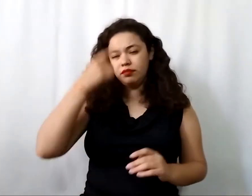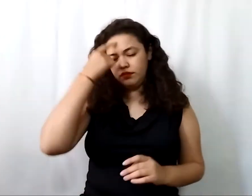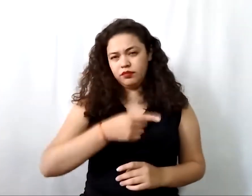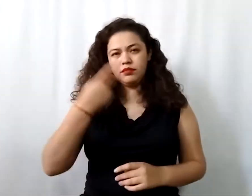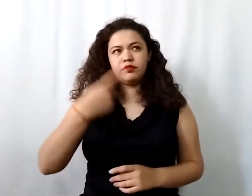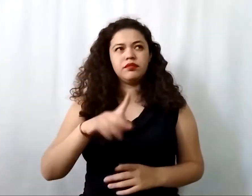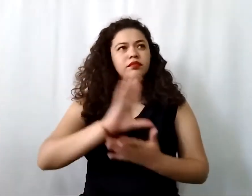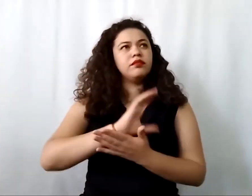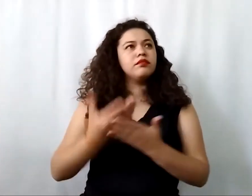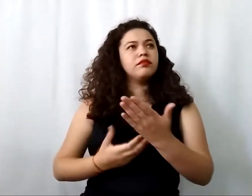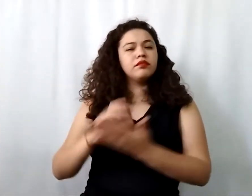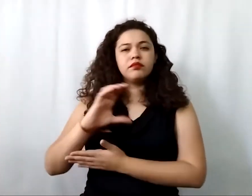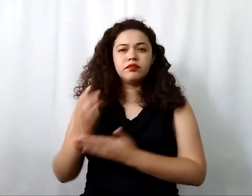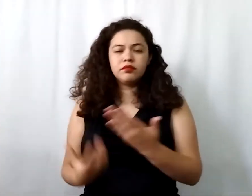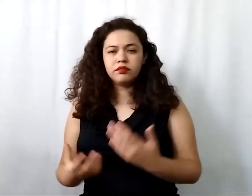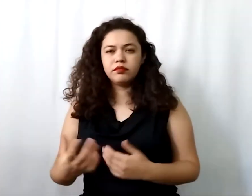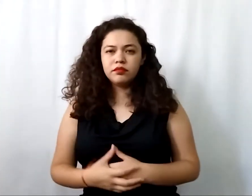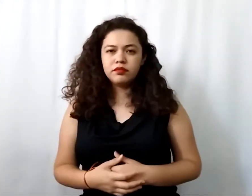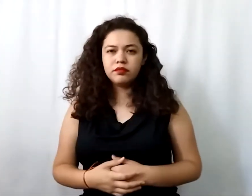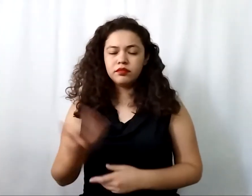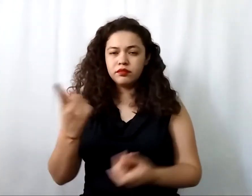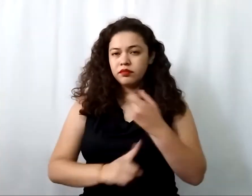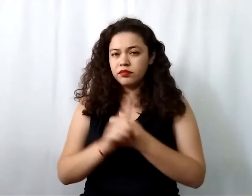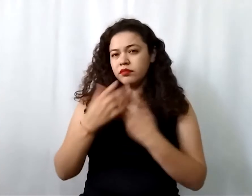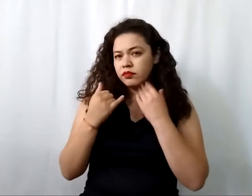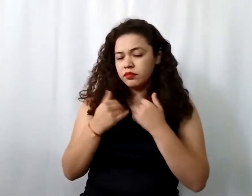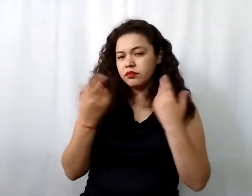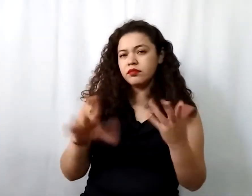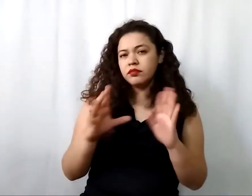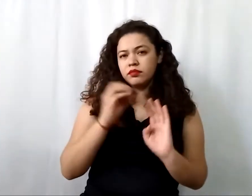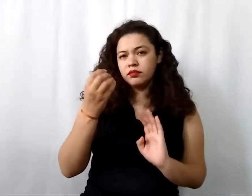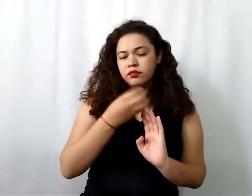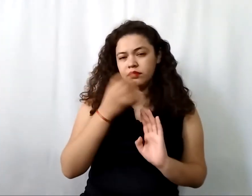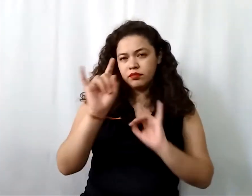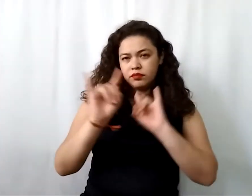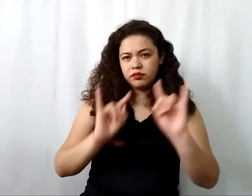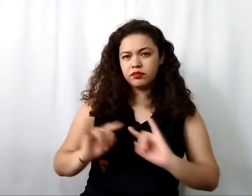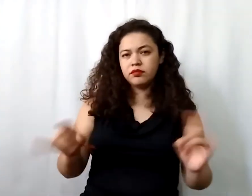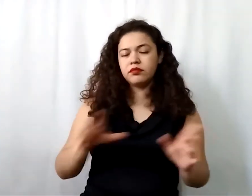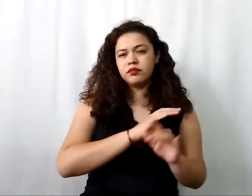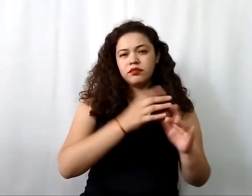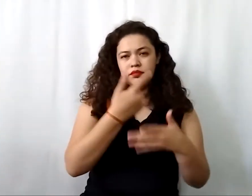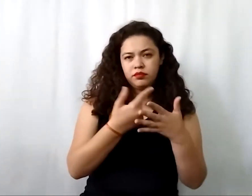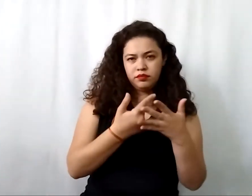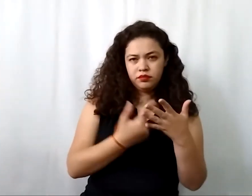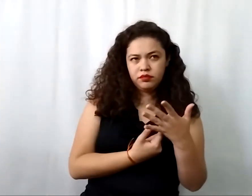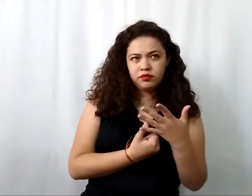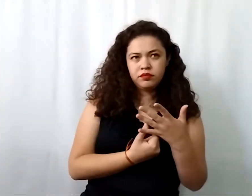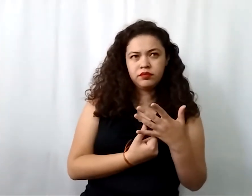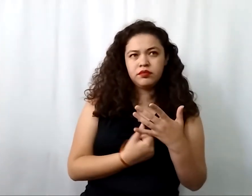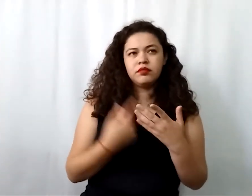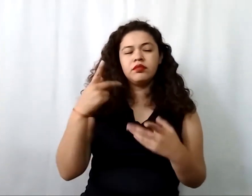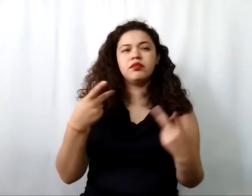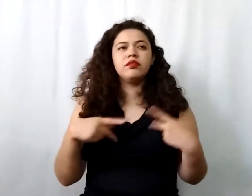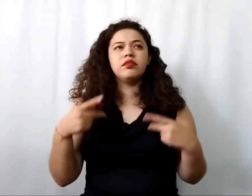contratación no les afecta. Ustedes tienen en su organigrama un área de contabilidad, aunque no es una persona que